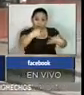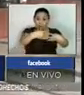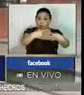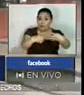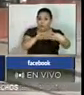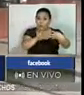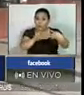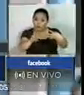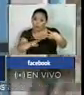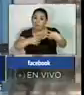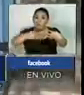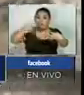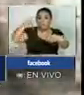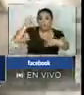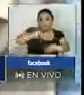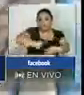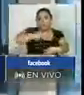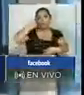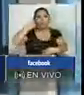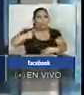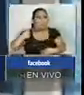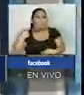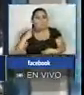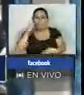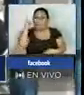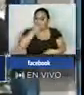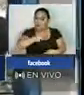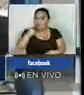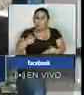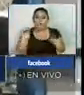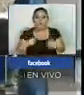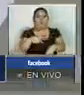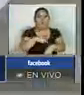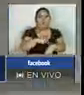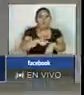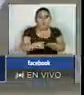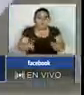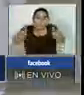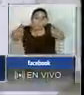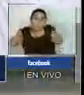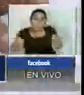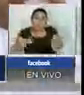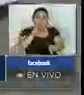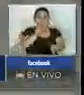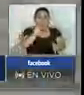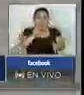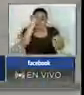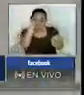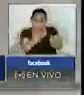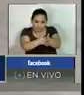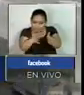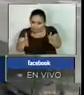22 es de obligatorio cumplimiento, el cual solo tiene vigencia 15 días, dijo el funcionario.